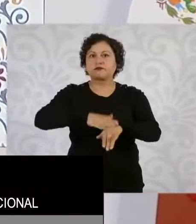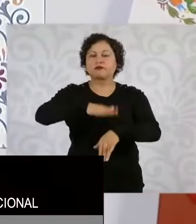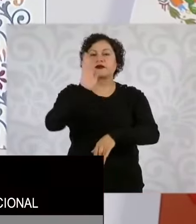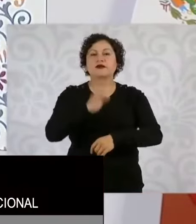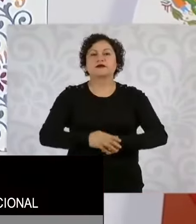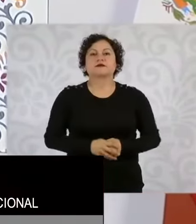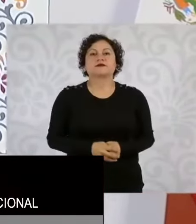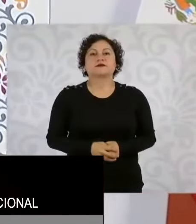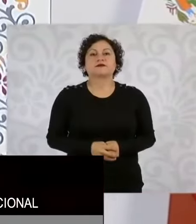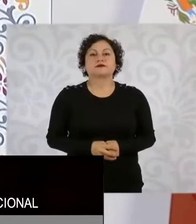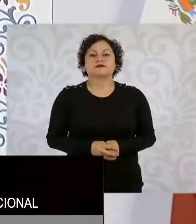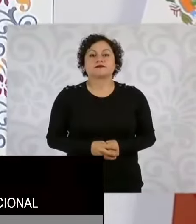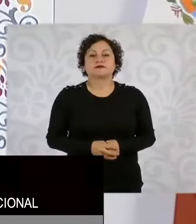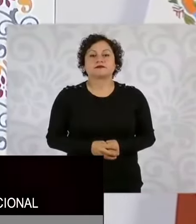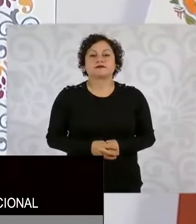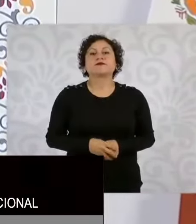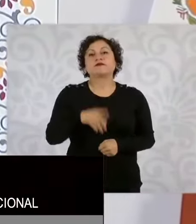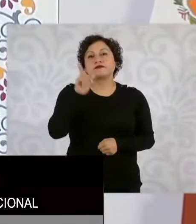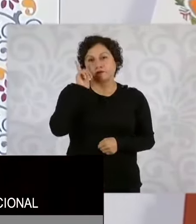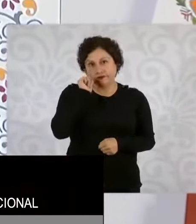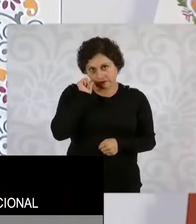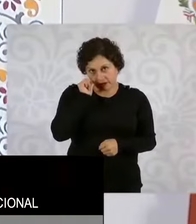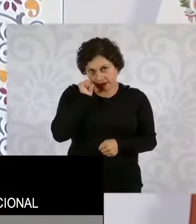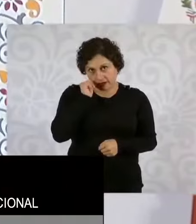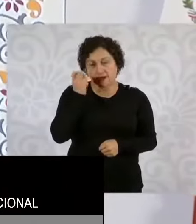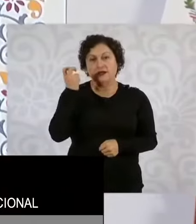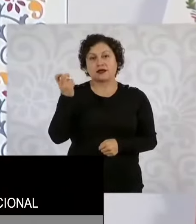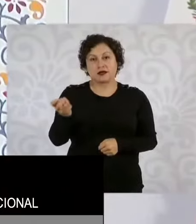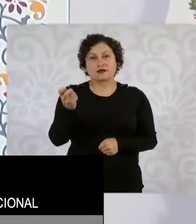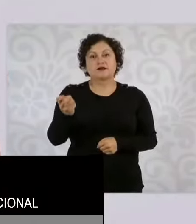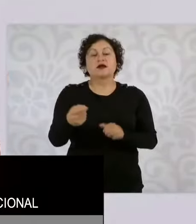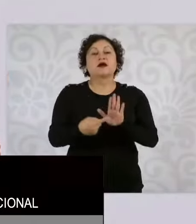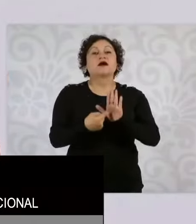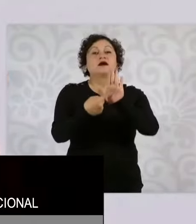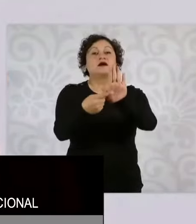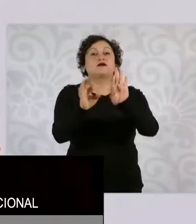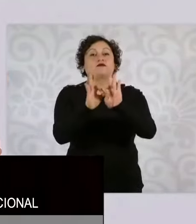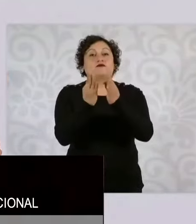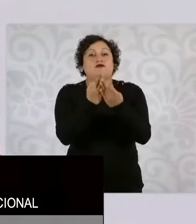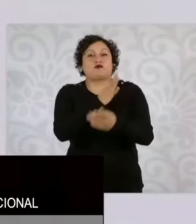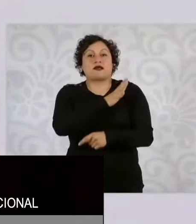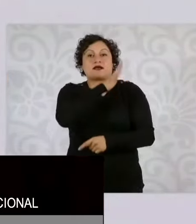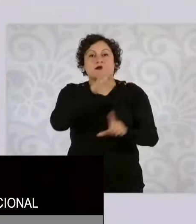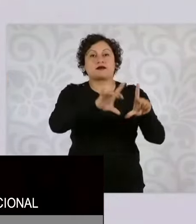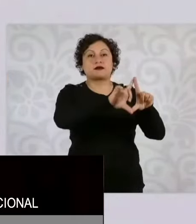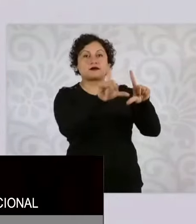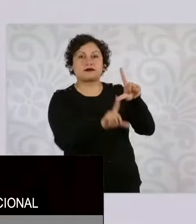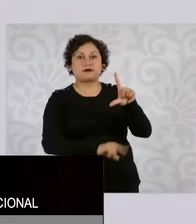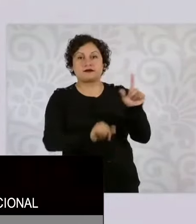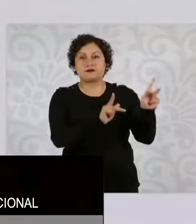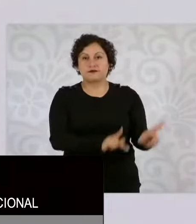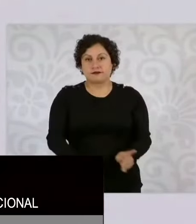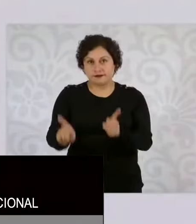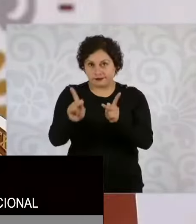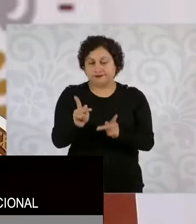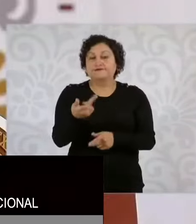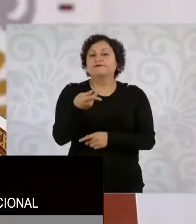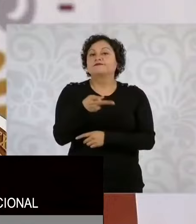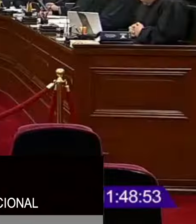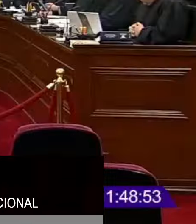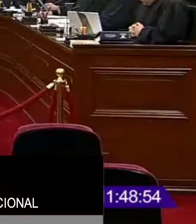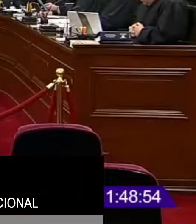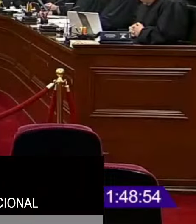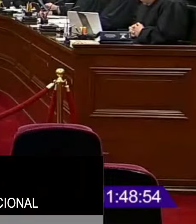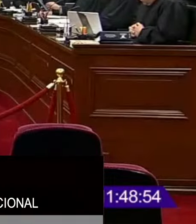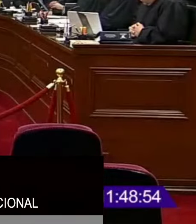tareas propias del Instituto Electoral, pero se armonizan, digamos, las normas para que ya también aterrice a la elección de jueces y